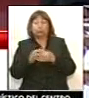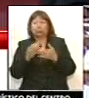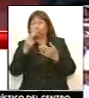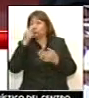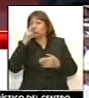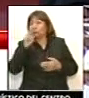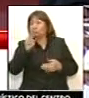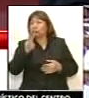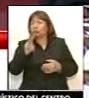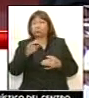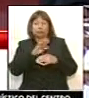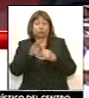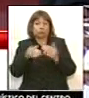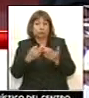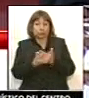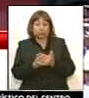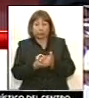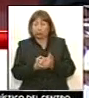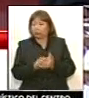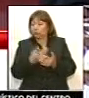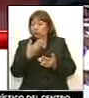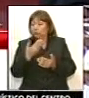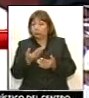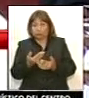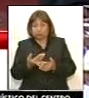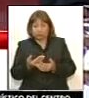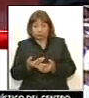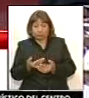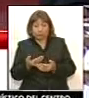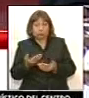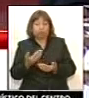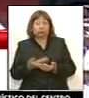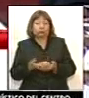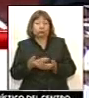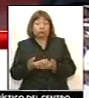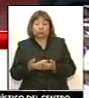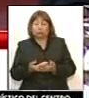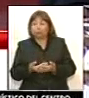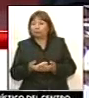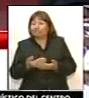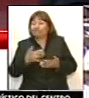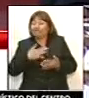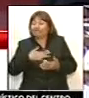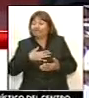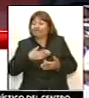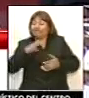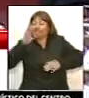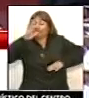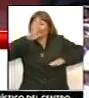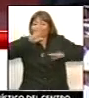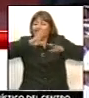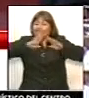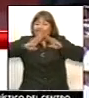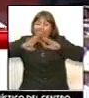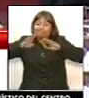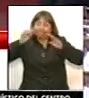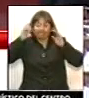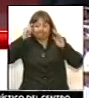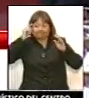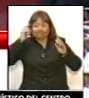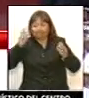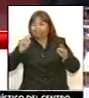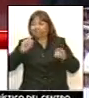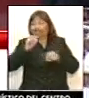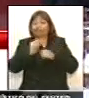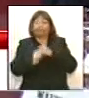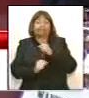mirada integral de esta propuesta. Ahora bien, me preocupa de verdad que desde el año 95